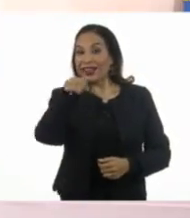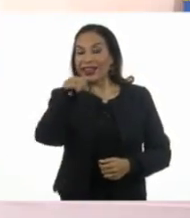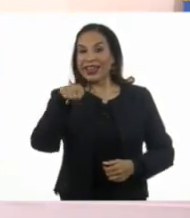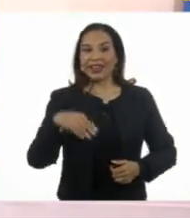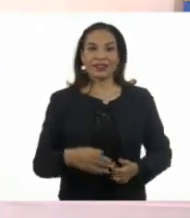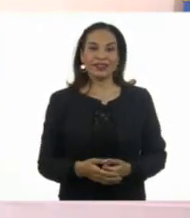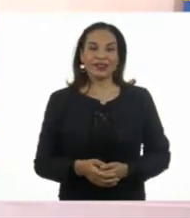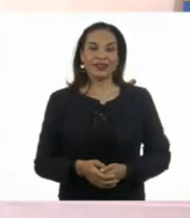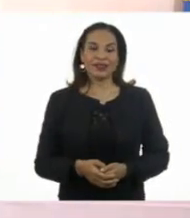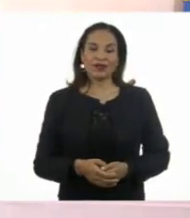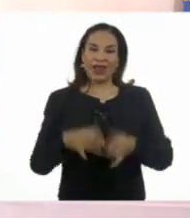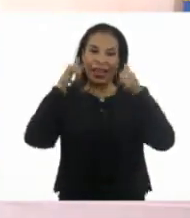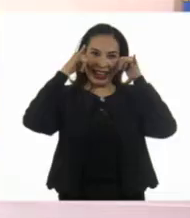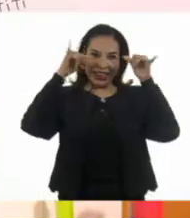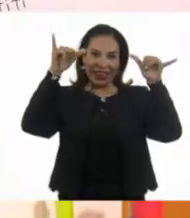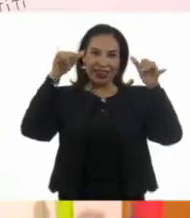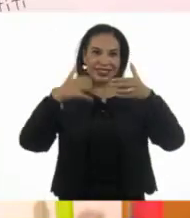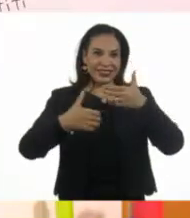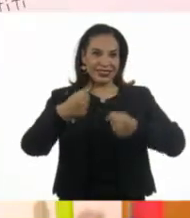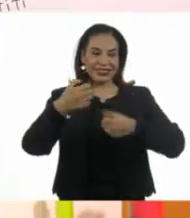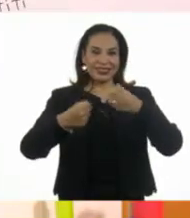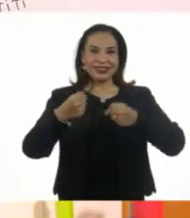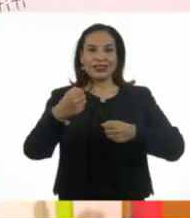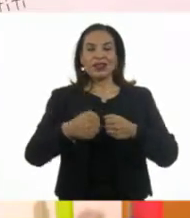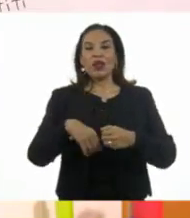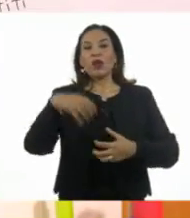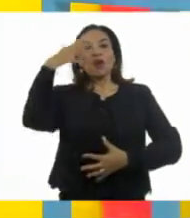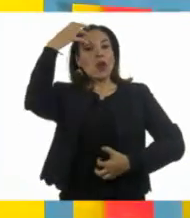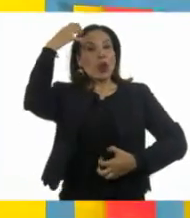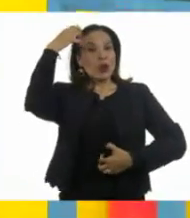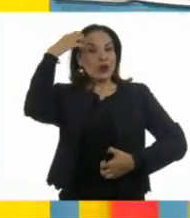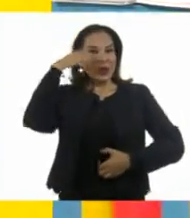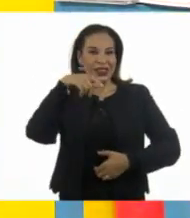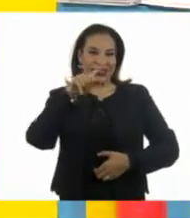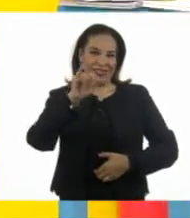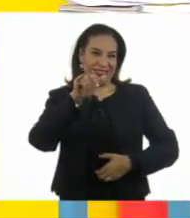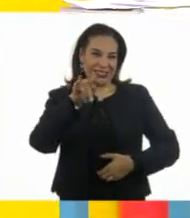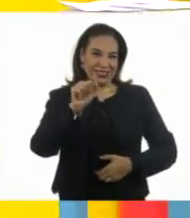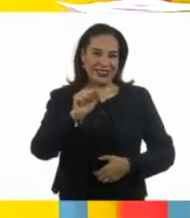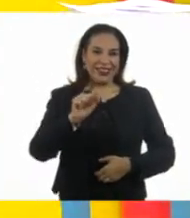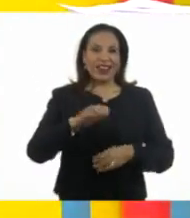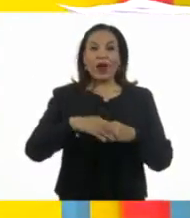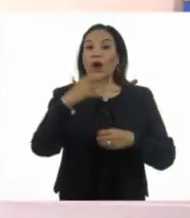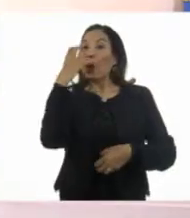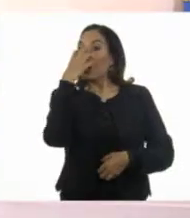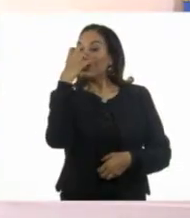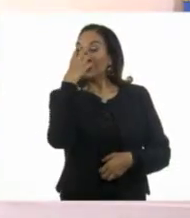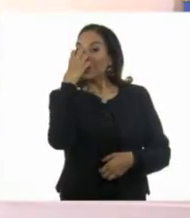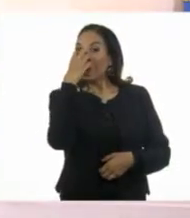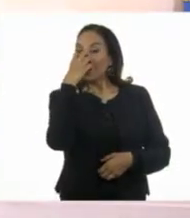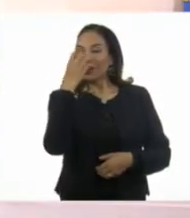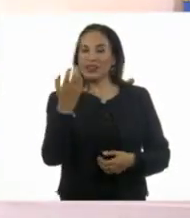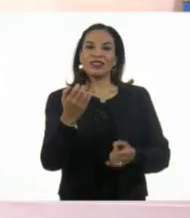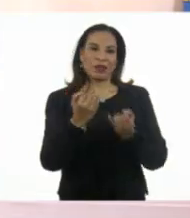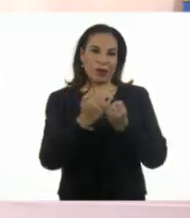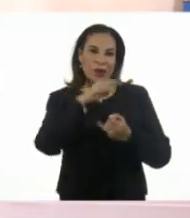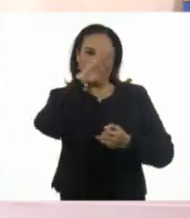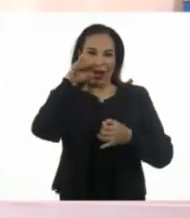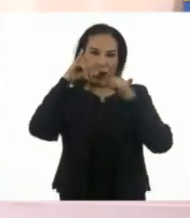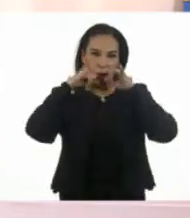elefante, vaca, mono tití, oso y